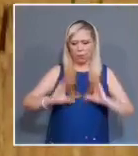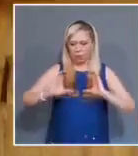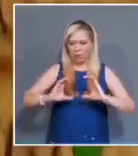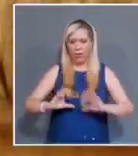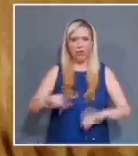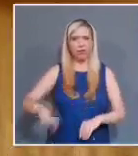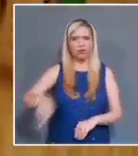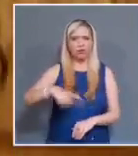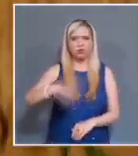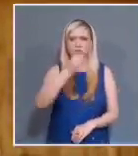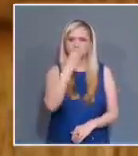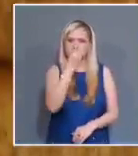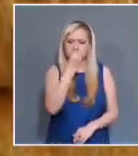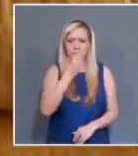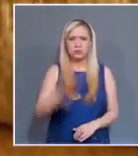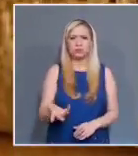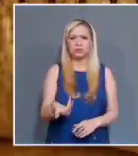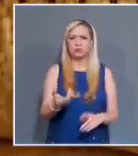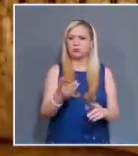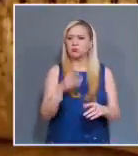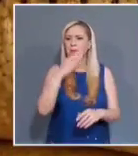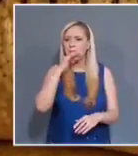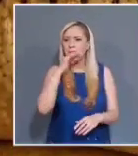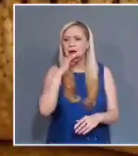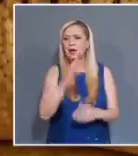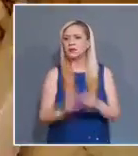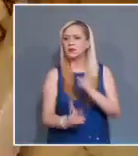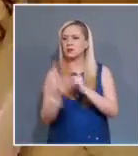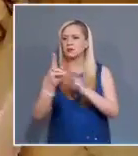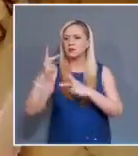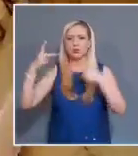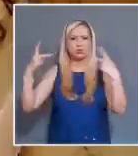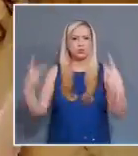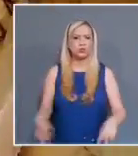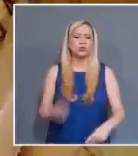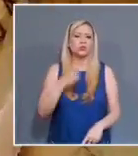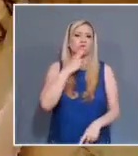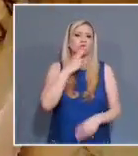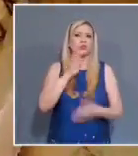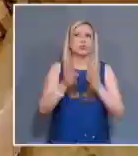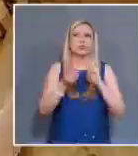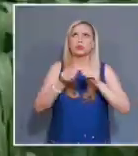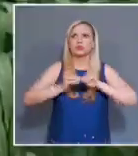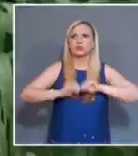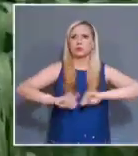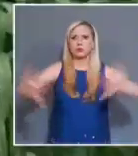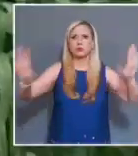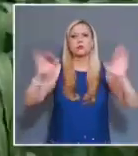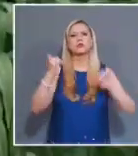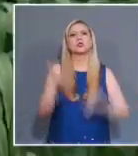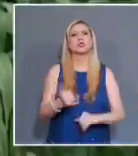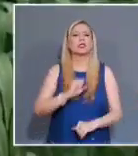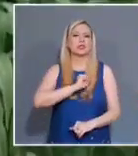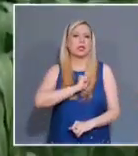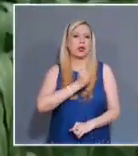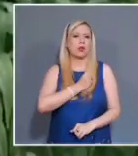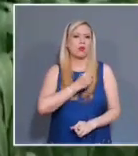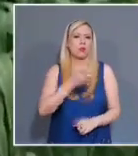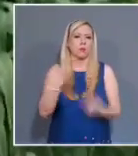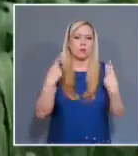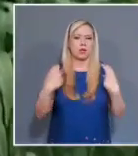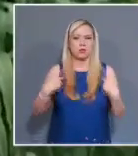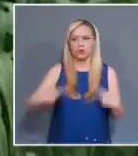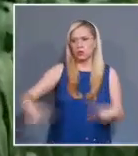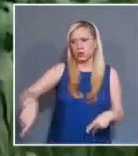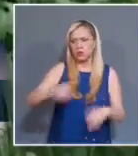la biodiversidad del maíz como patrimonio de la humanidad y a proteger el derecho a la salud de su población. Es el modelo de la